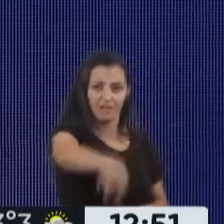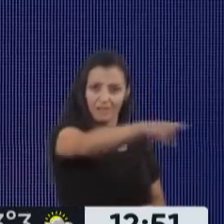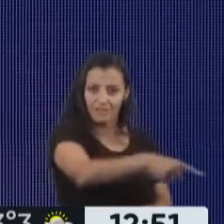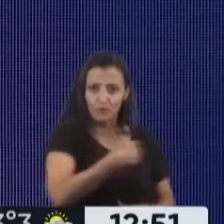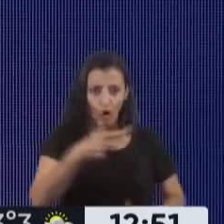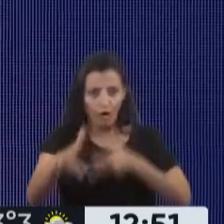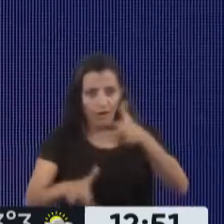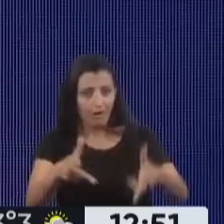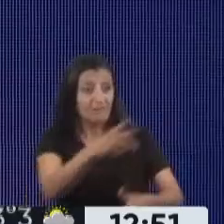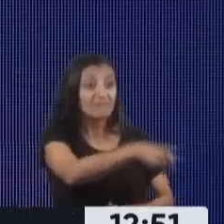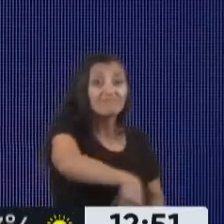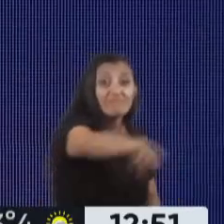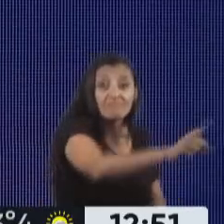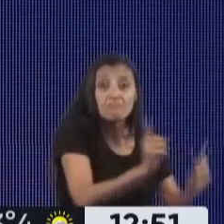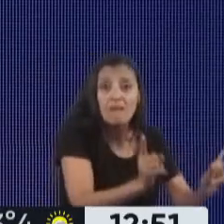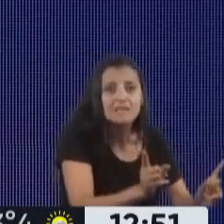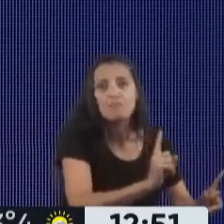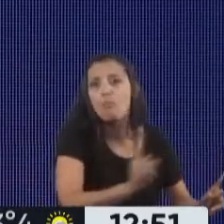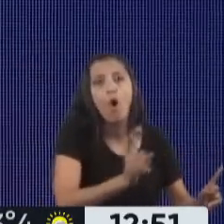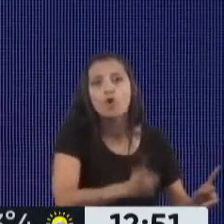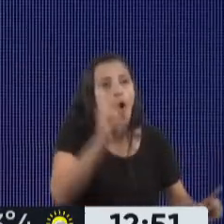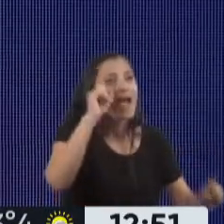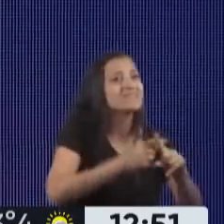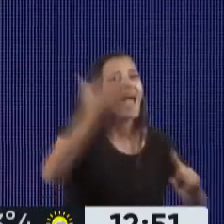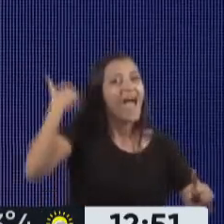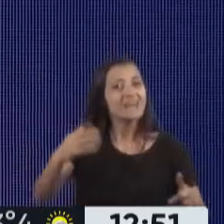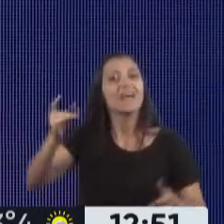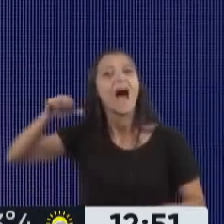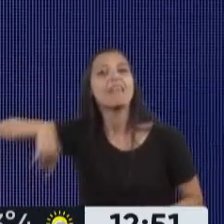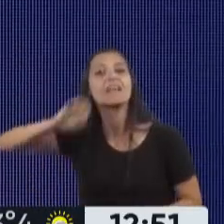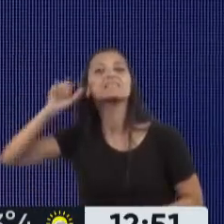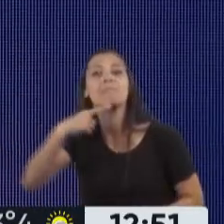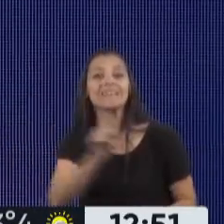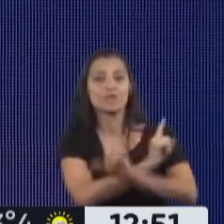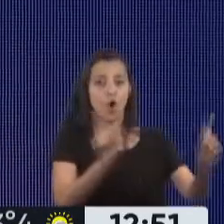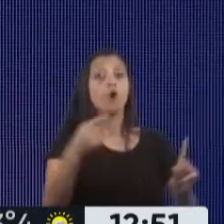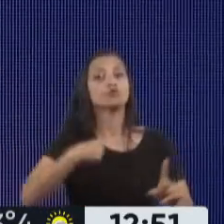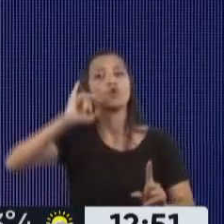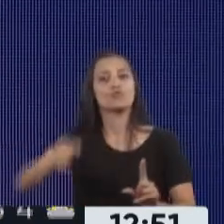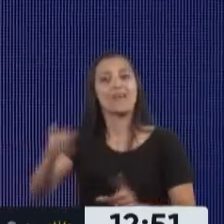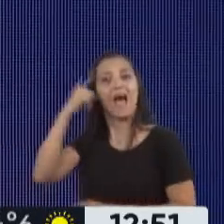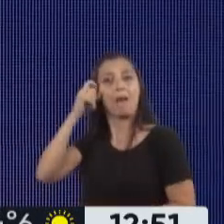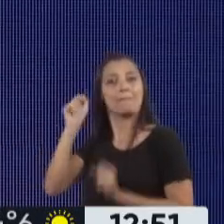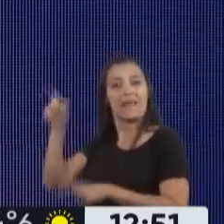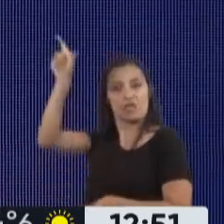chicos que no son herederos de Adam Smith seguro. Yo sí, ellos no.